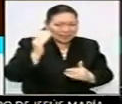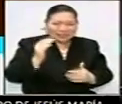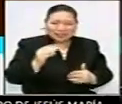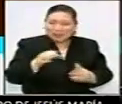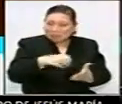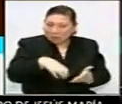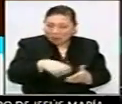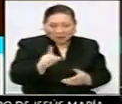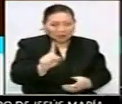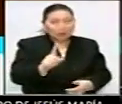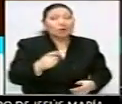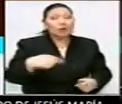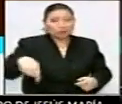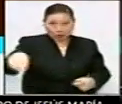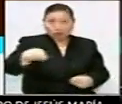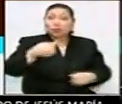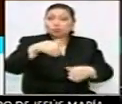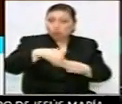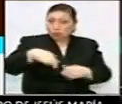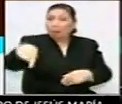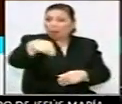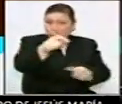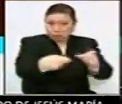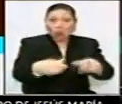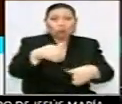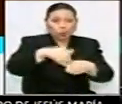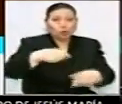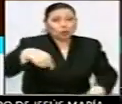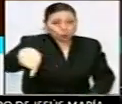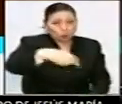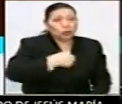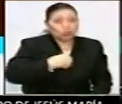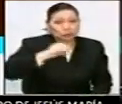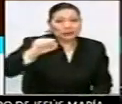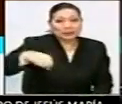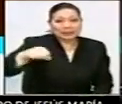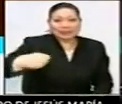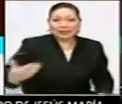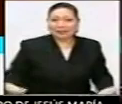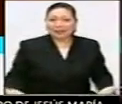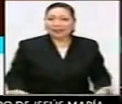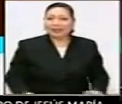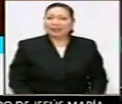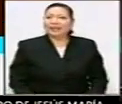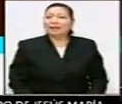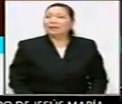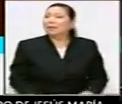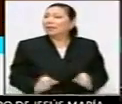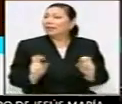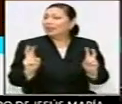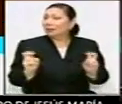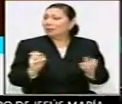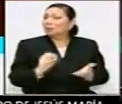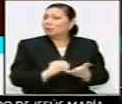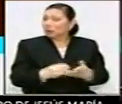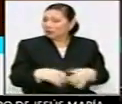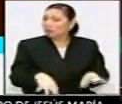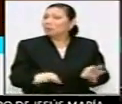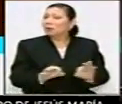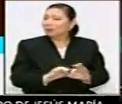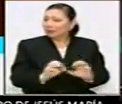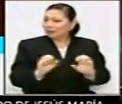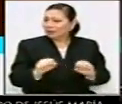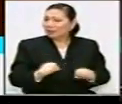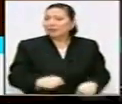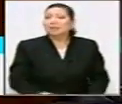pueblo. Nosotros sí. Entonces, es un tema muy importante a tener en